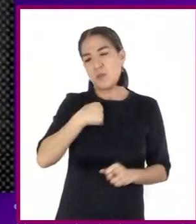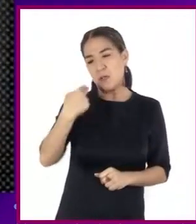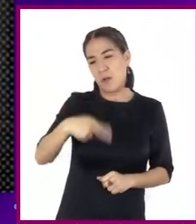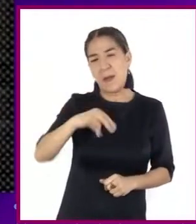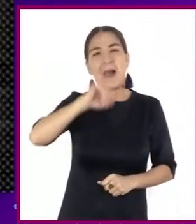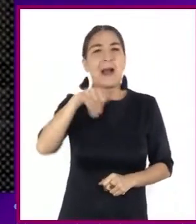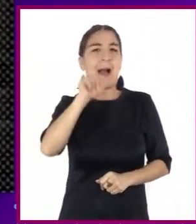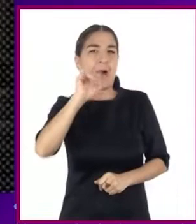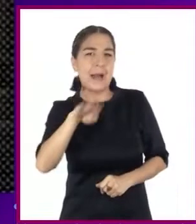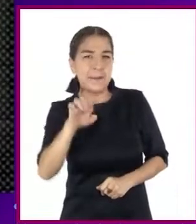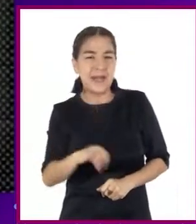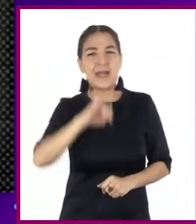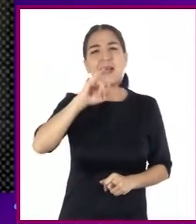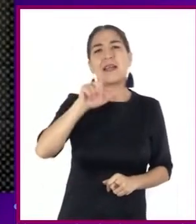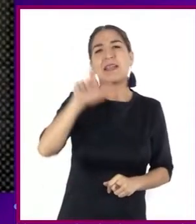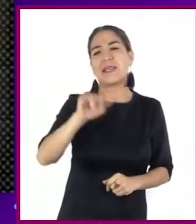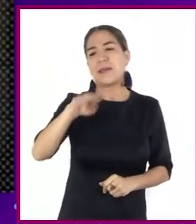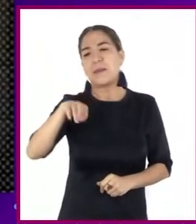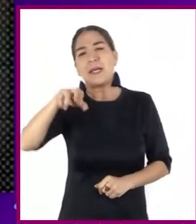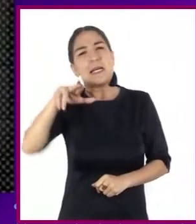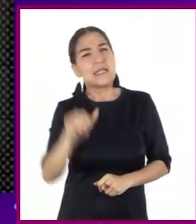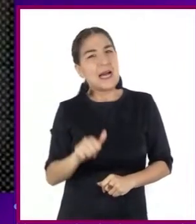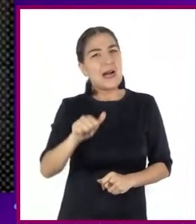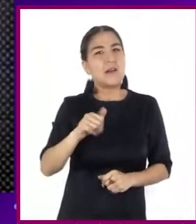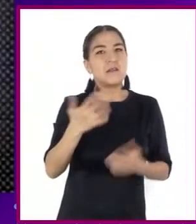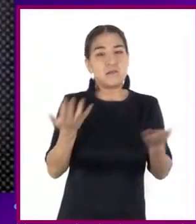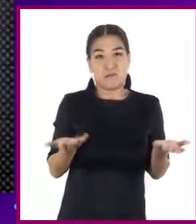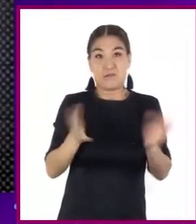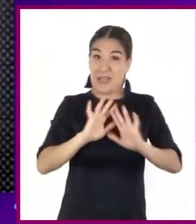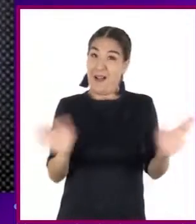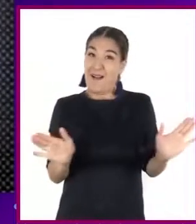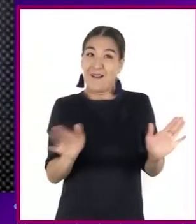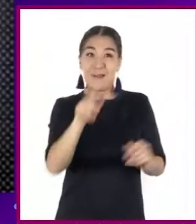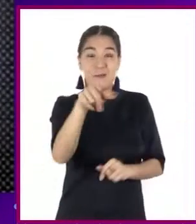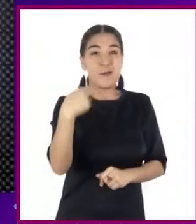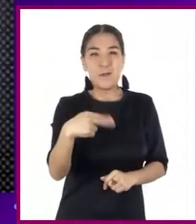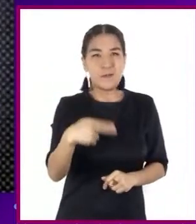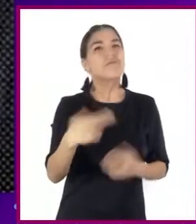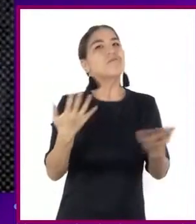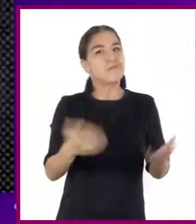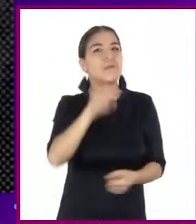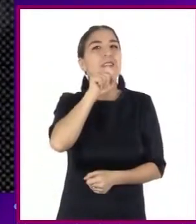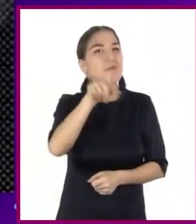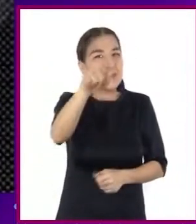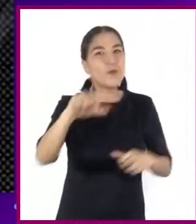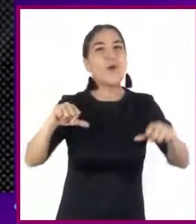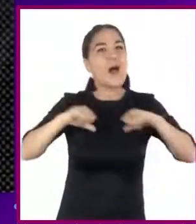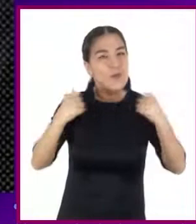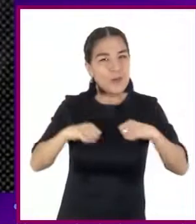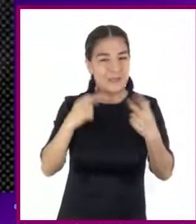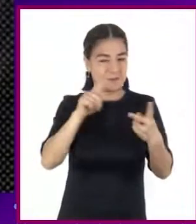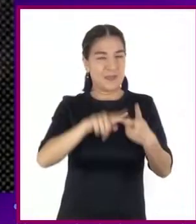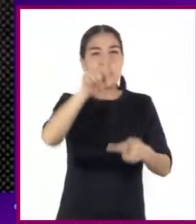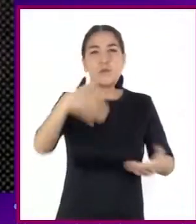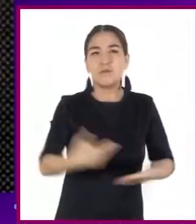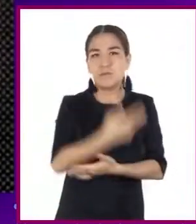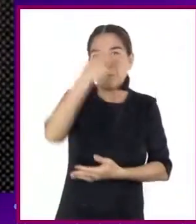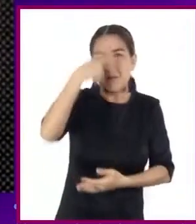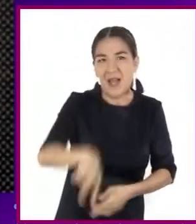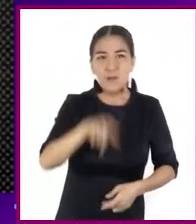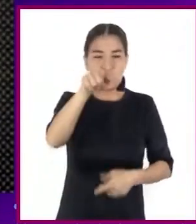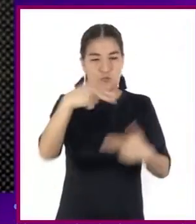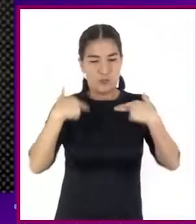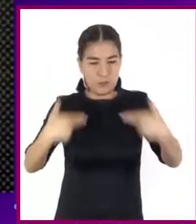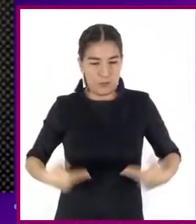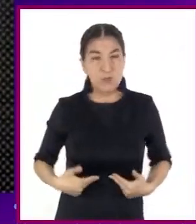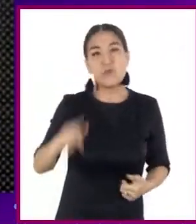soy José, soy Jimena. ¿Pero eso es todo lo que eres? También eres un adolescente, eres mexicano, un ser humano, un